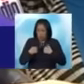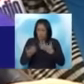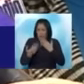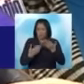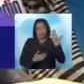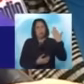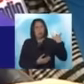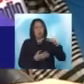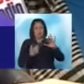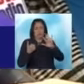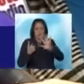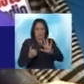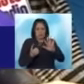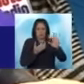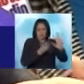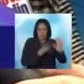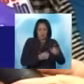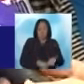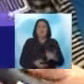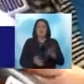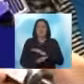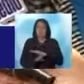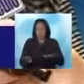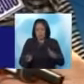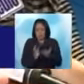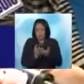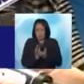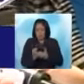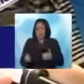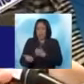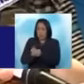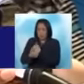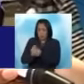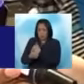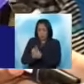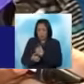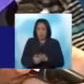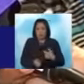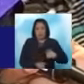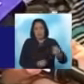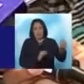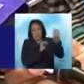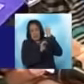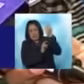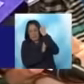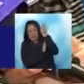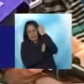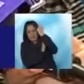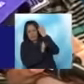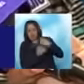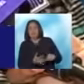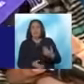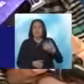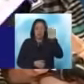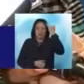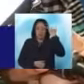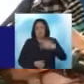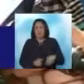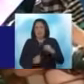año 69, saliendo del colegio en Ayacucho. Y ya me metían a mí las ideas de la subversión este